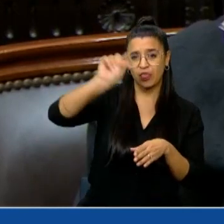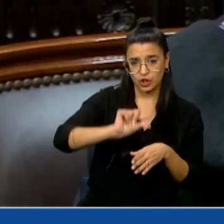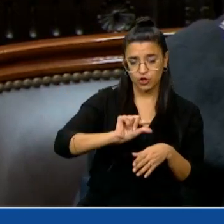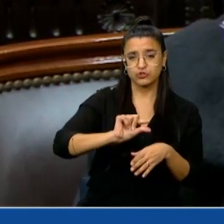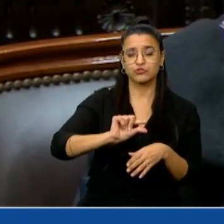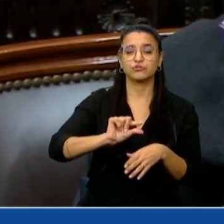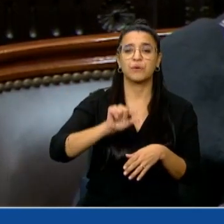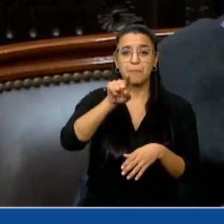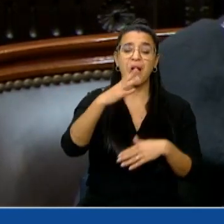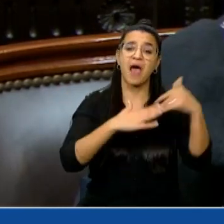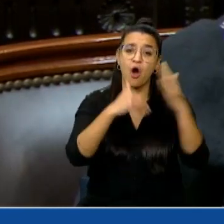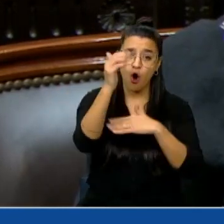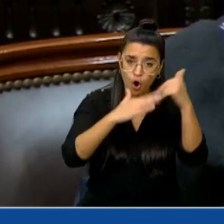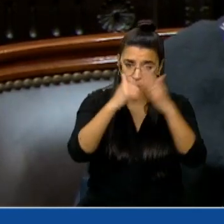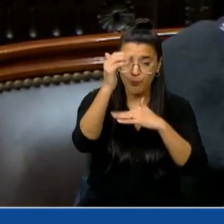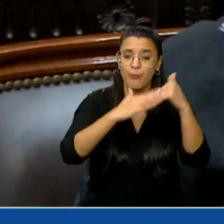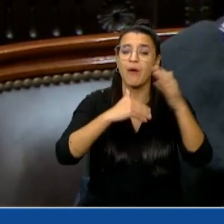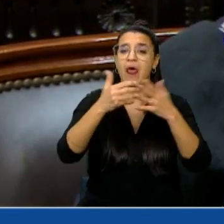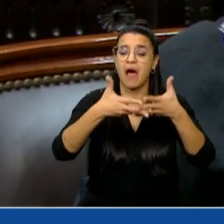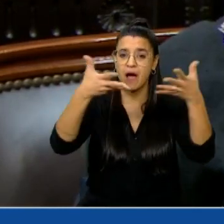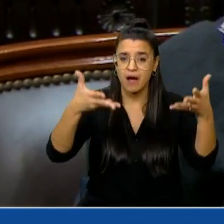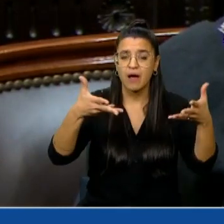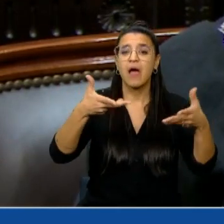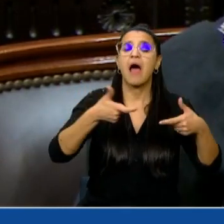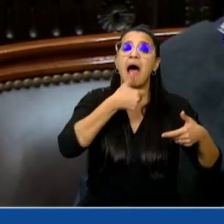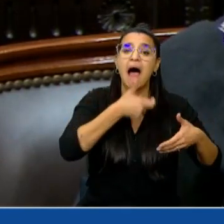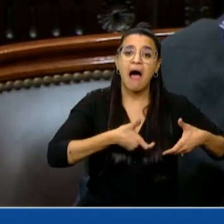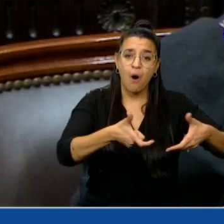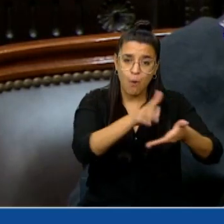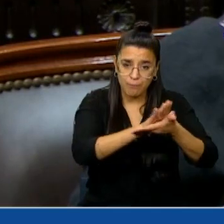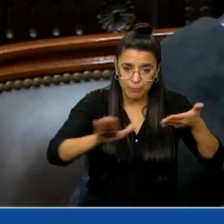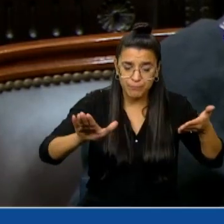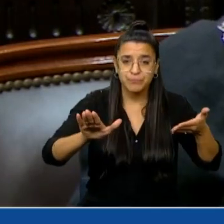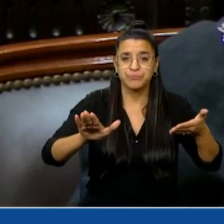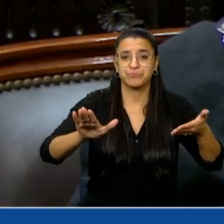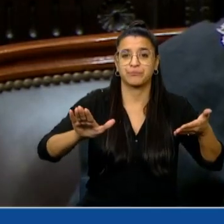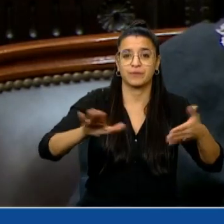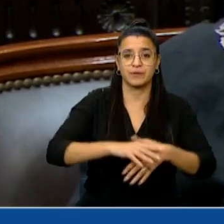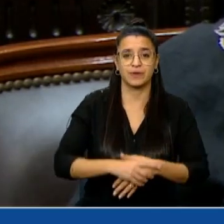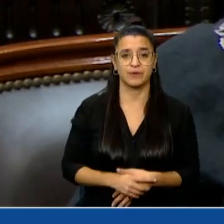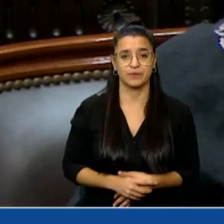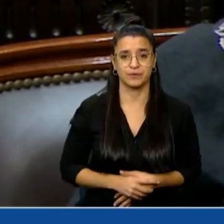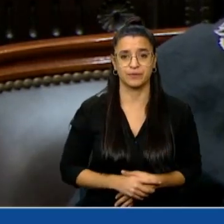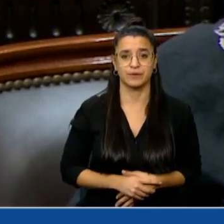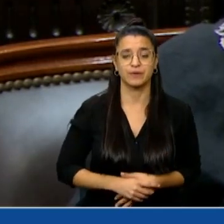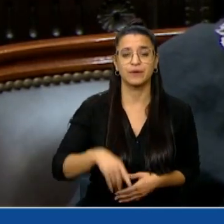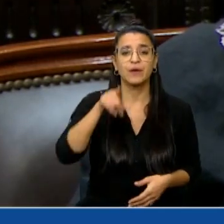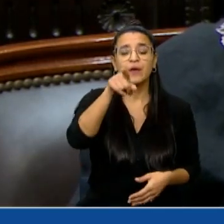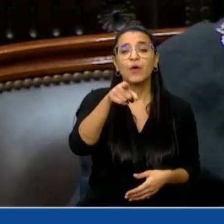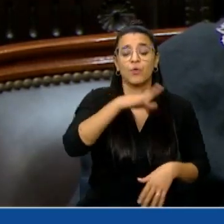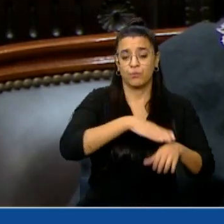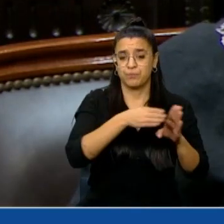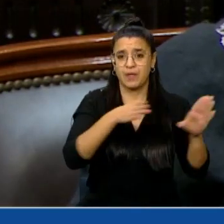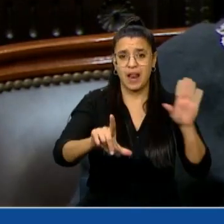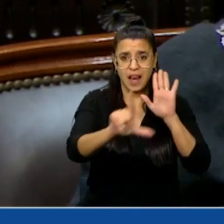otorgados para obras de infraestructura de agua potable y saneamiento. Durante la vigencia de la